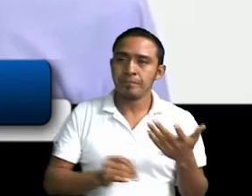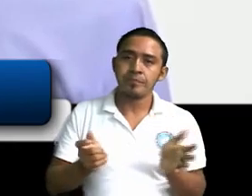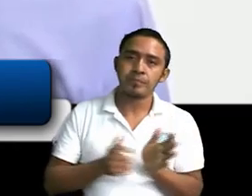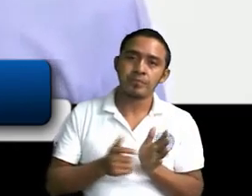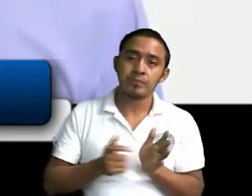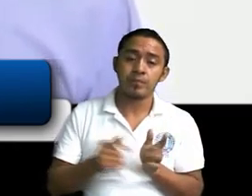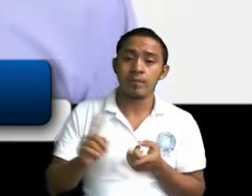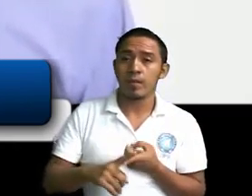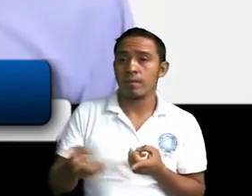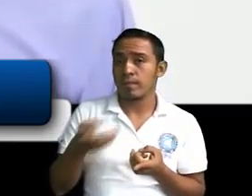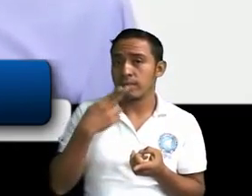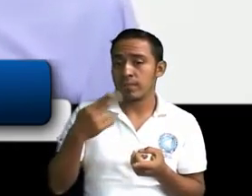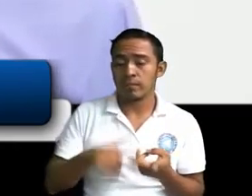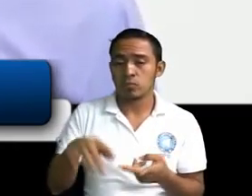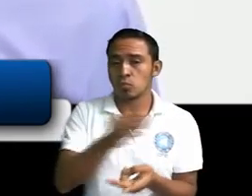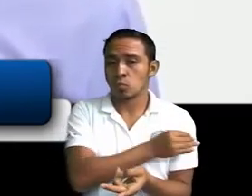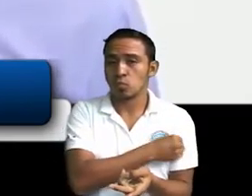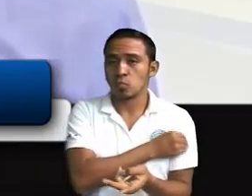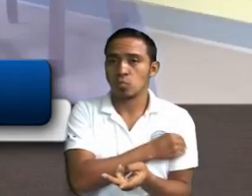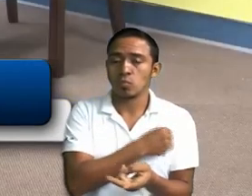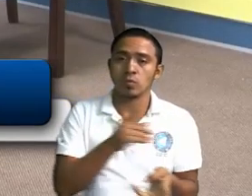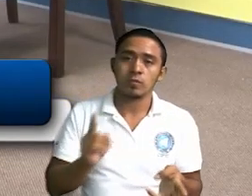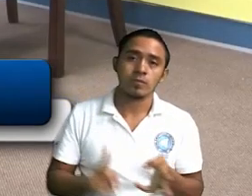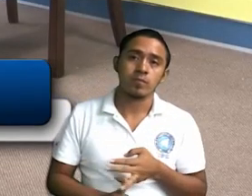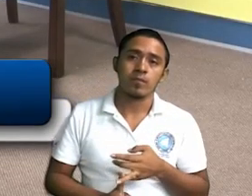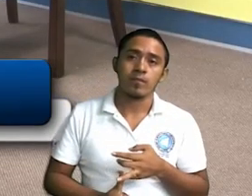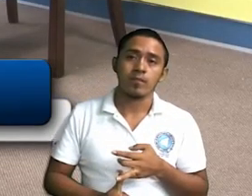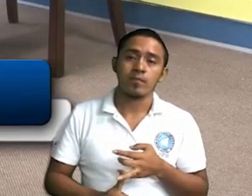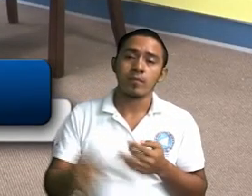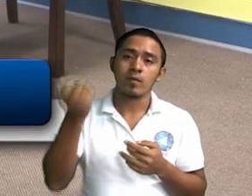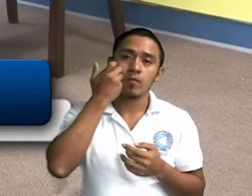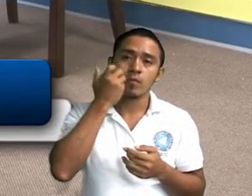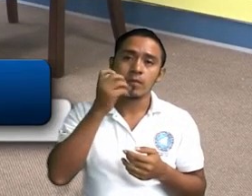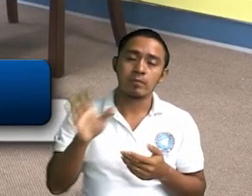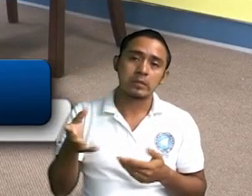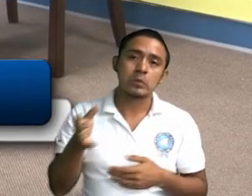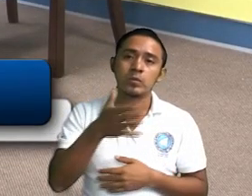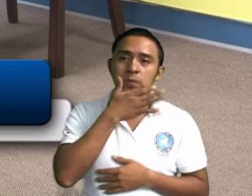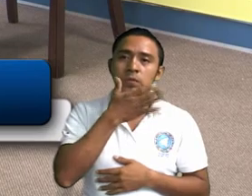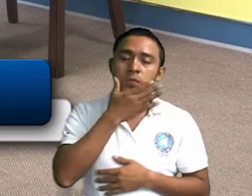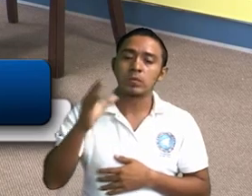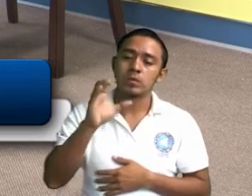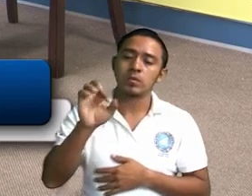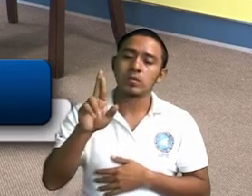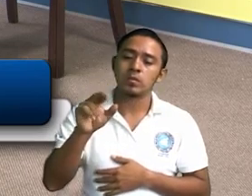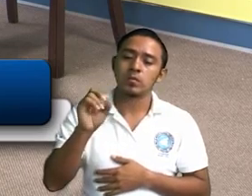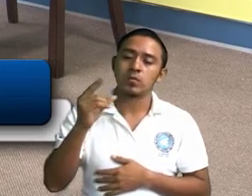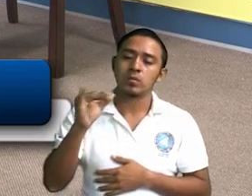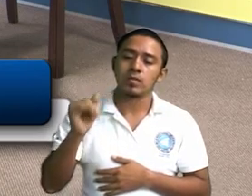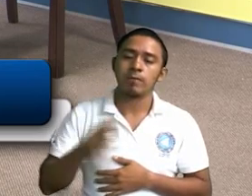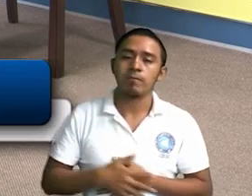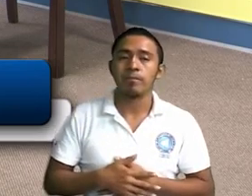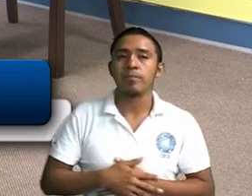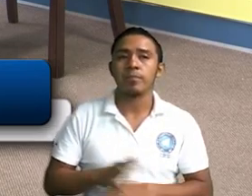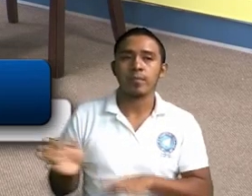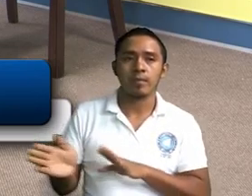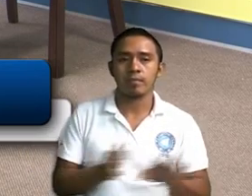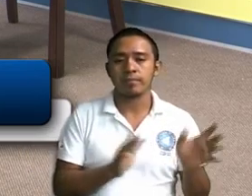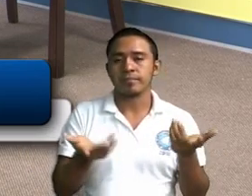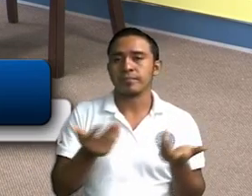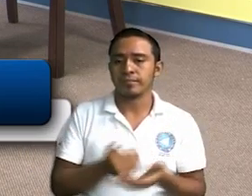tabaquismo el alcohol y las enfermedades crónicas que es lo que inicialmente estaba funcionando ahora hablemos de los